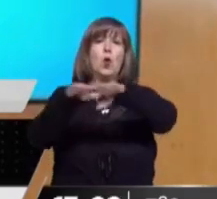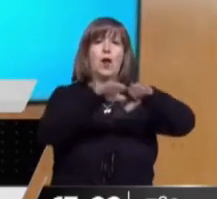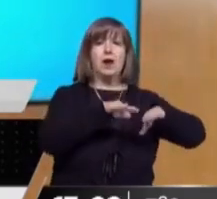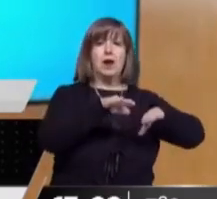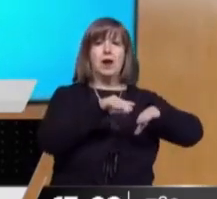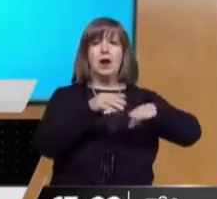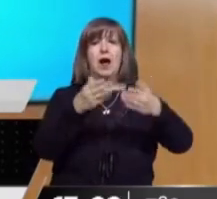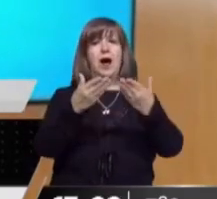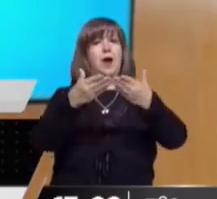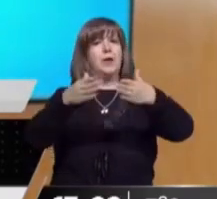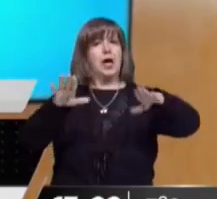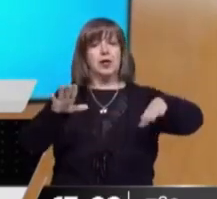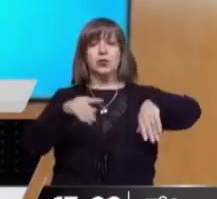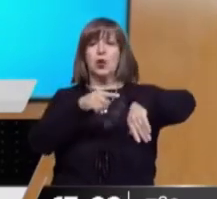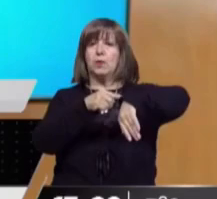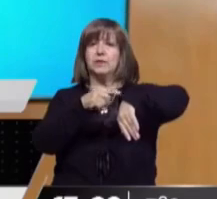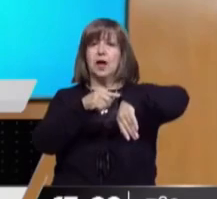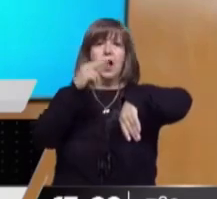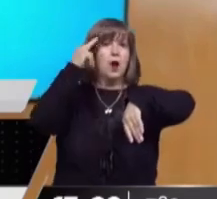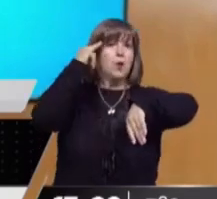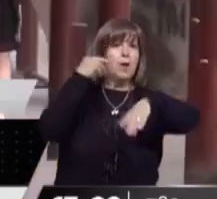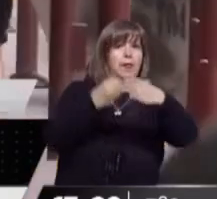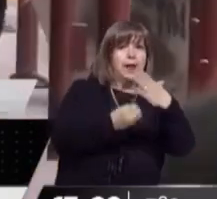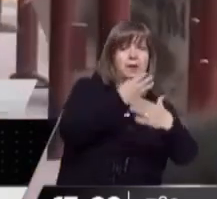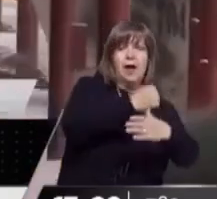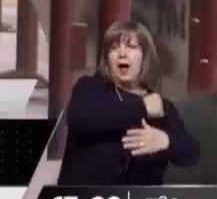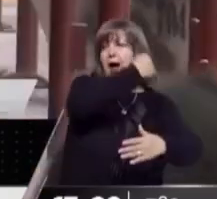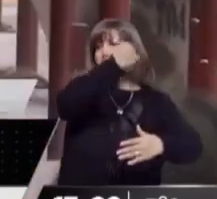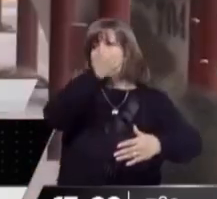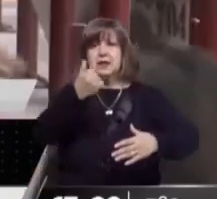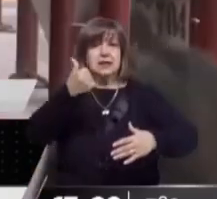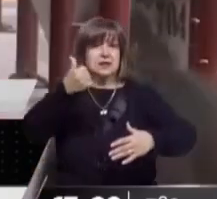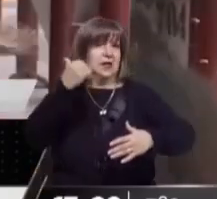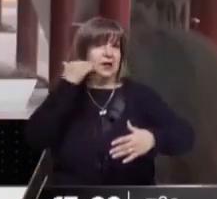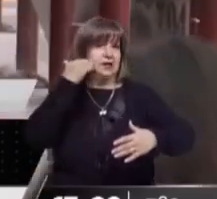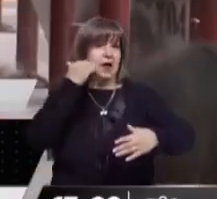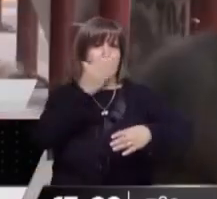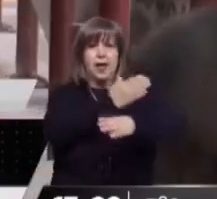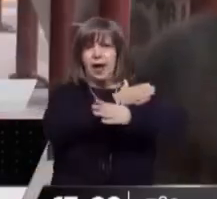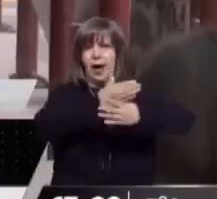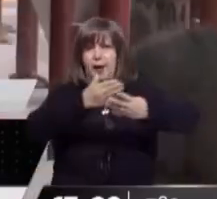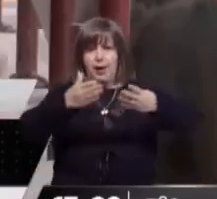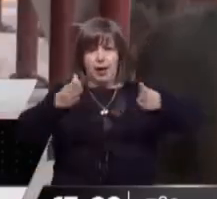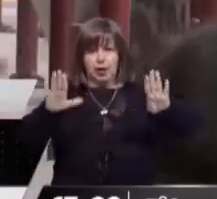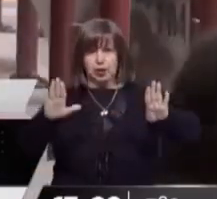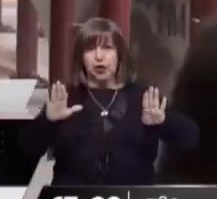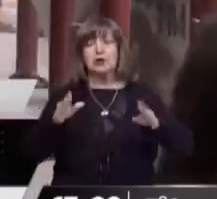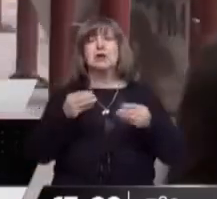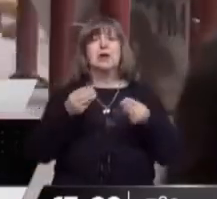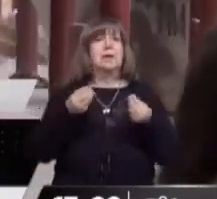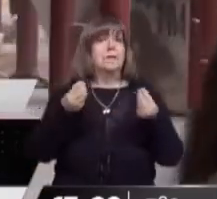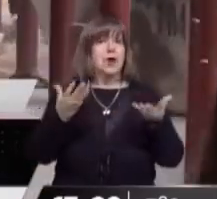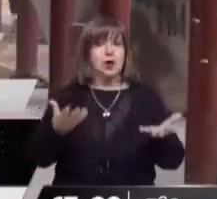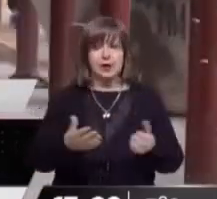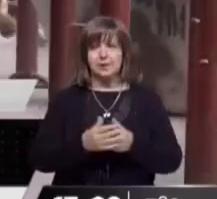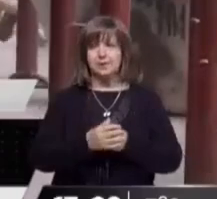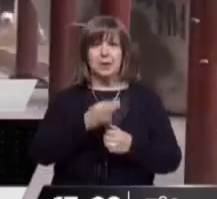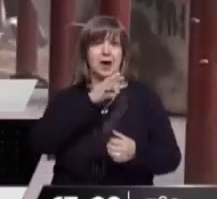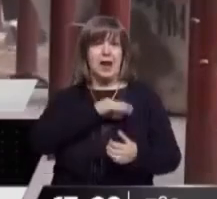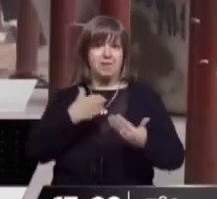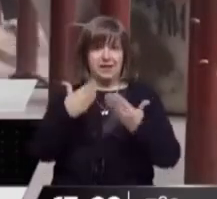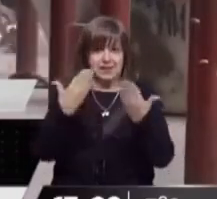de atención continua desde las 9 de la mañana a las 18. Y esto tiene múltiples